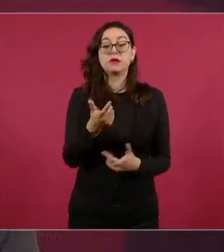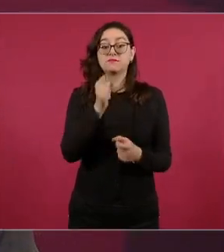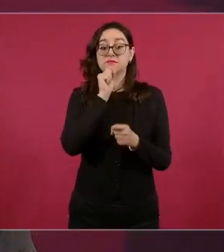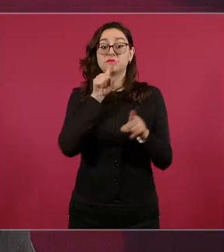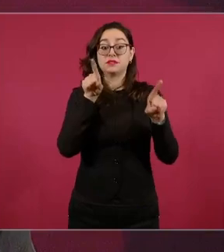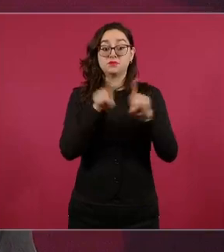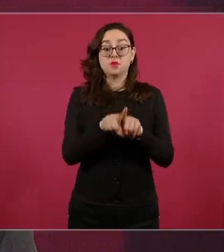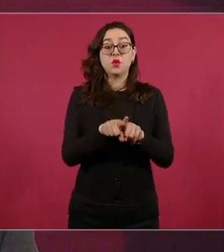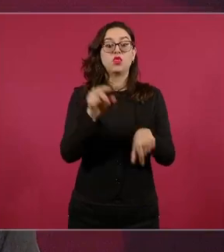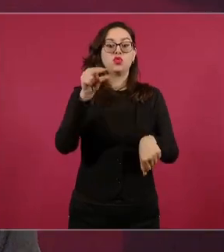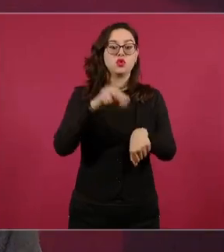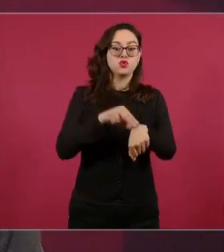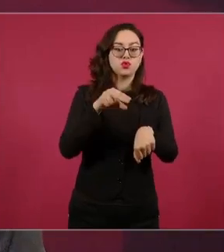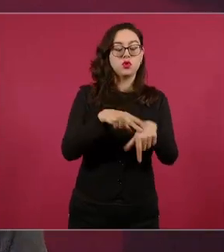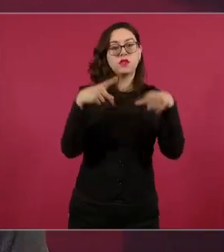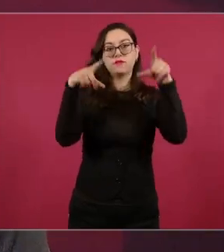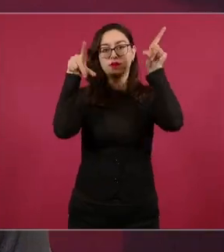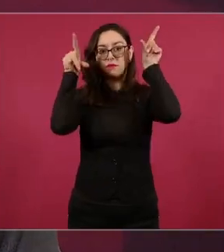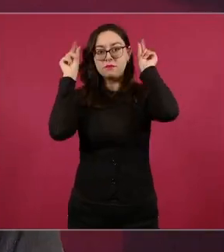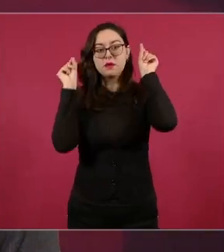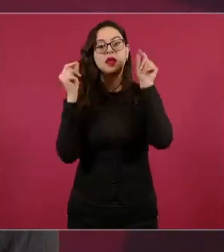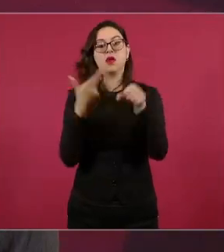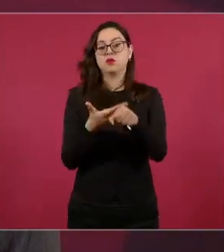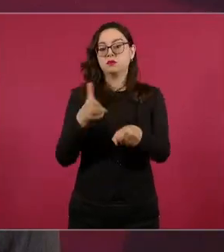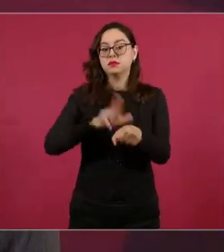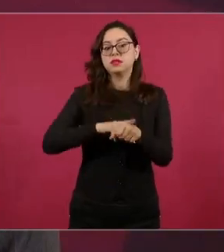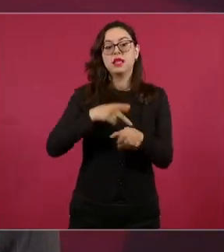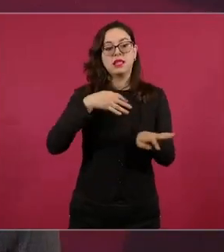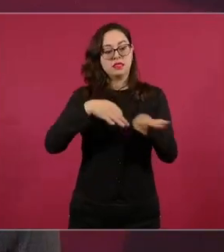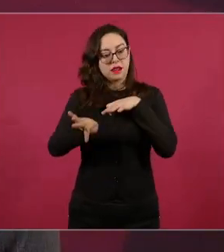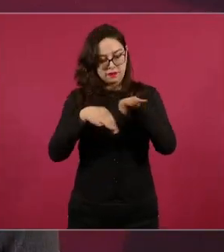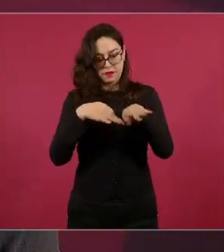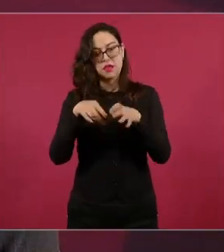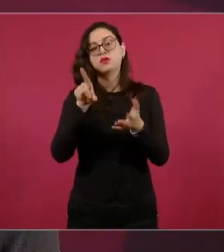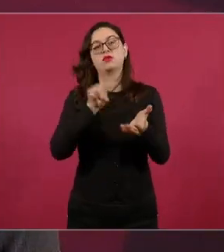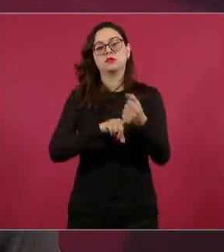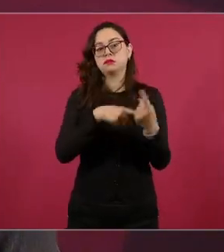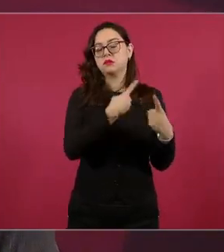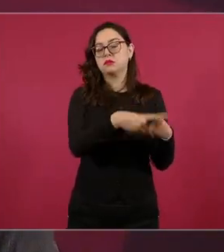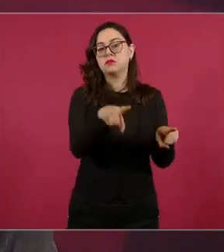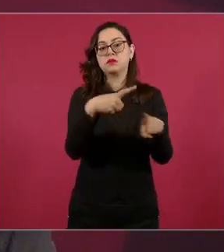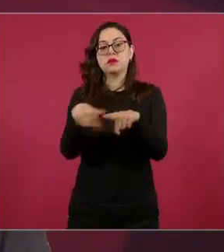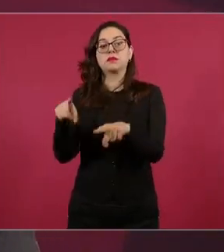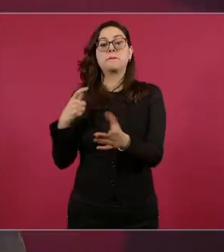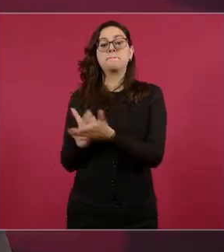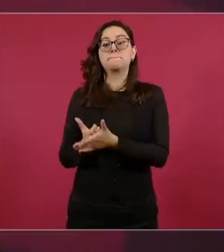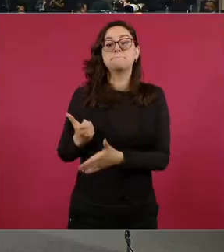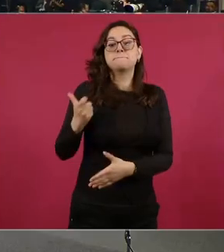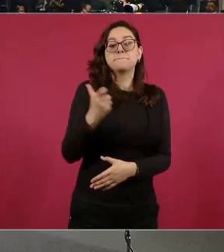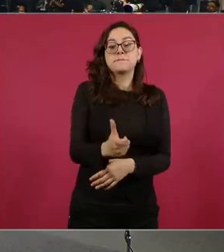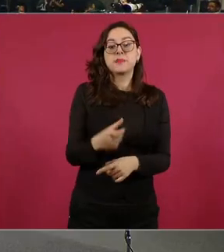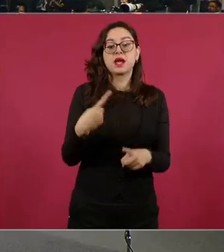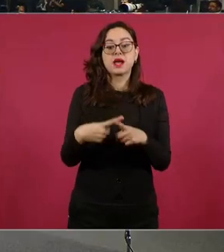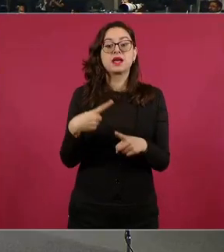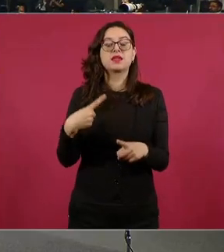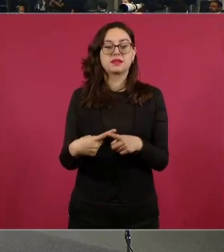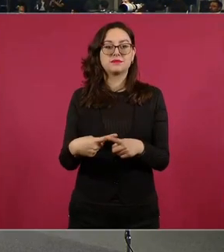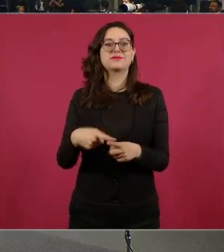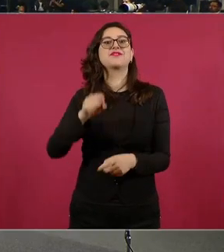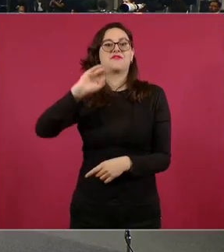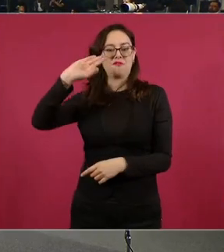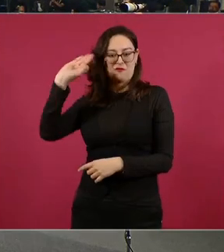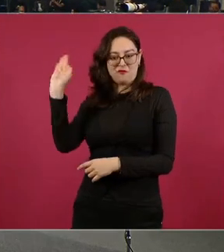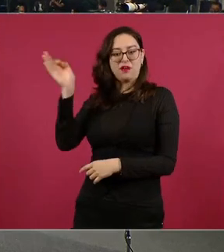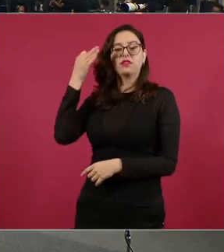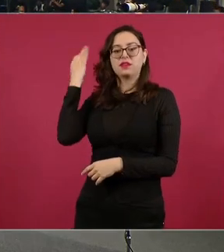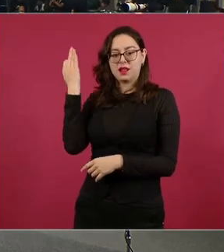porque no le pagaban